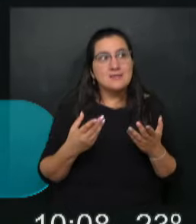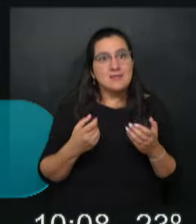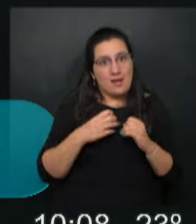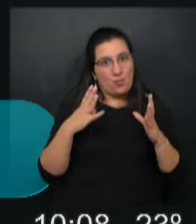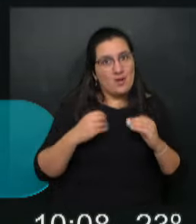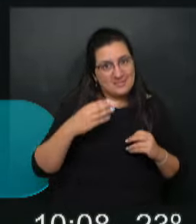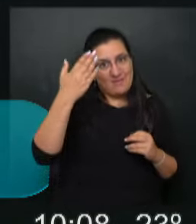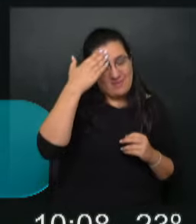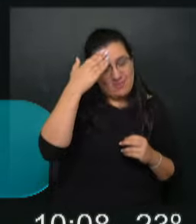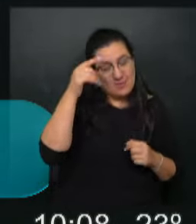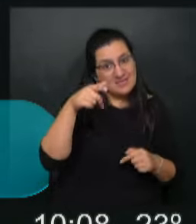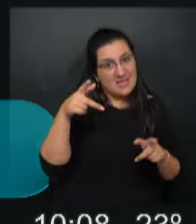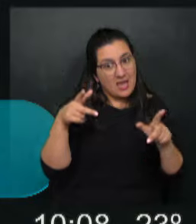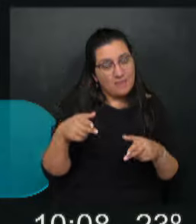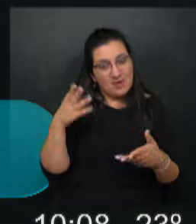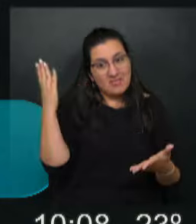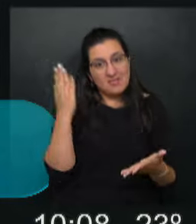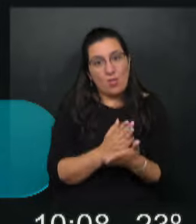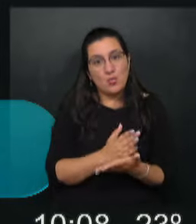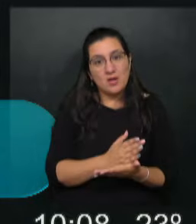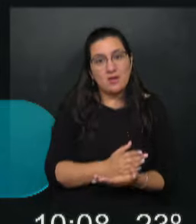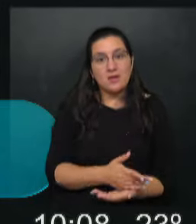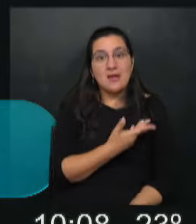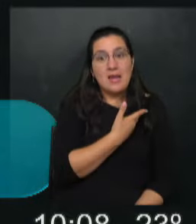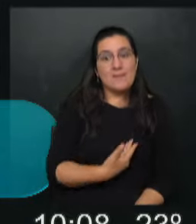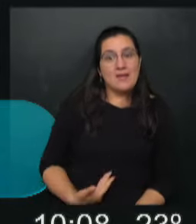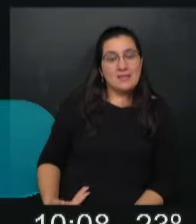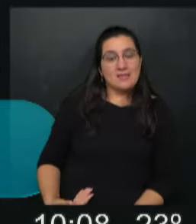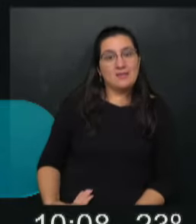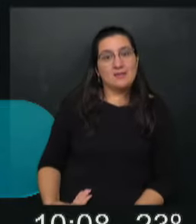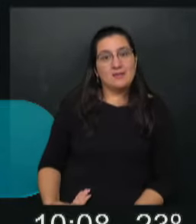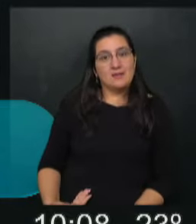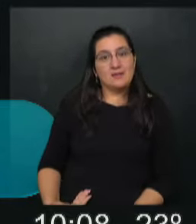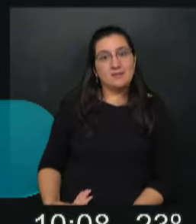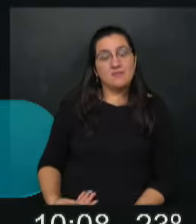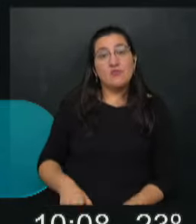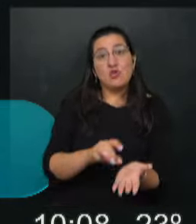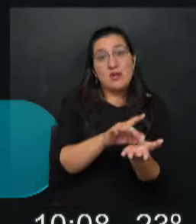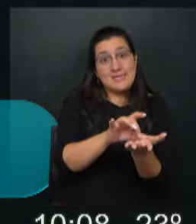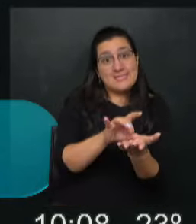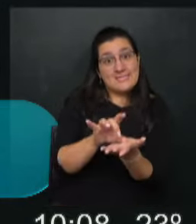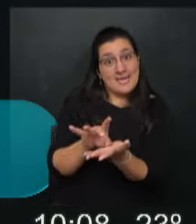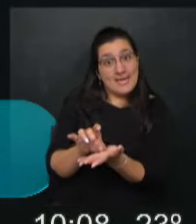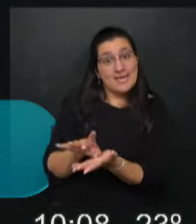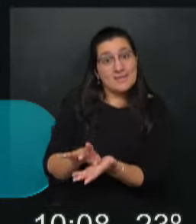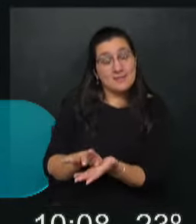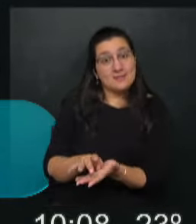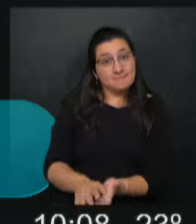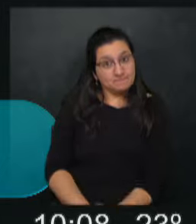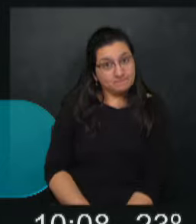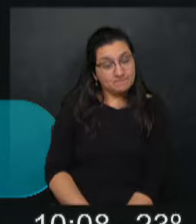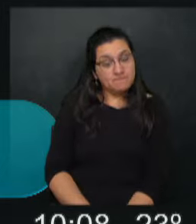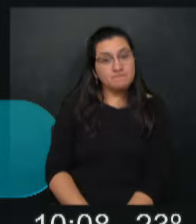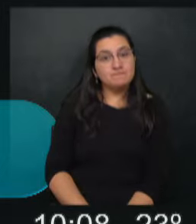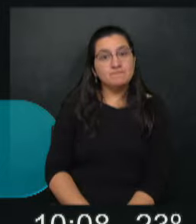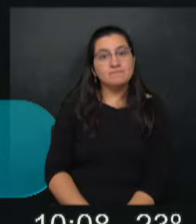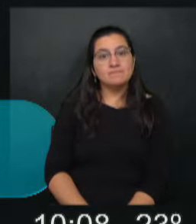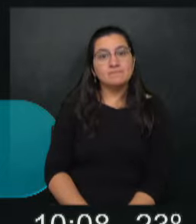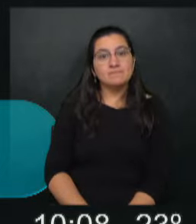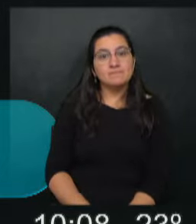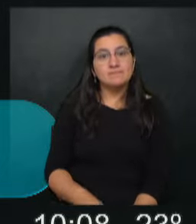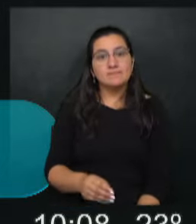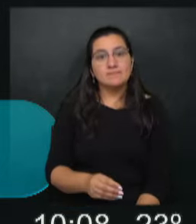sabemos que en esa época, en la dictadura, las maestras fueron destituidas, las maestras con formación de magisterio de verdad, y